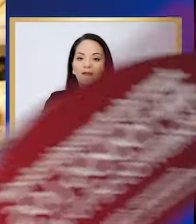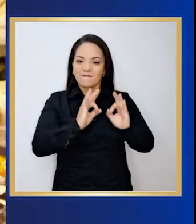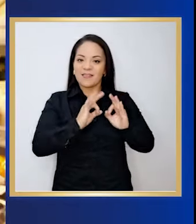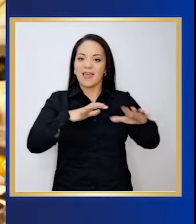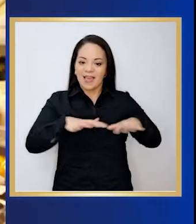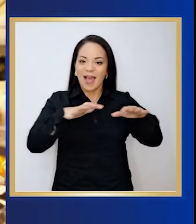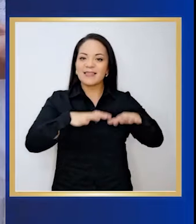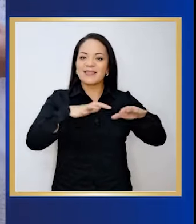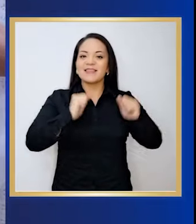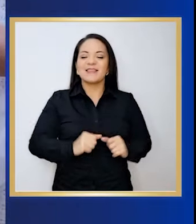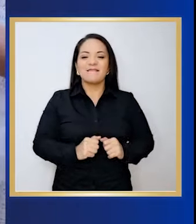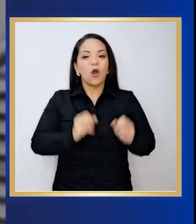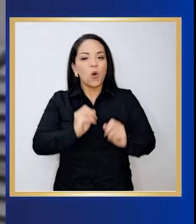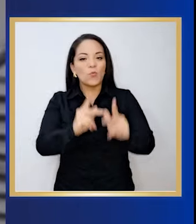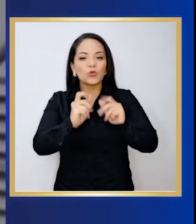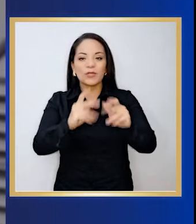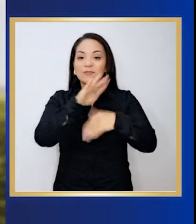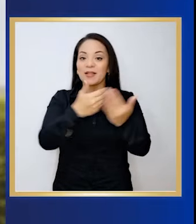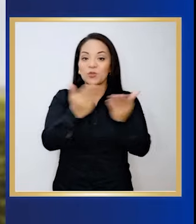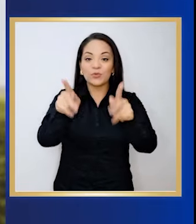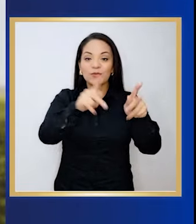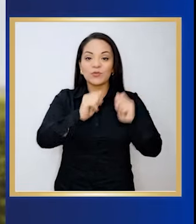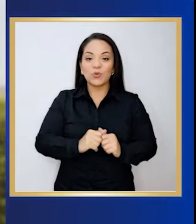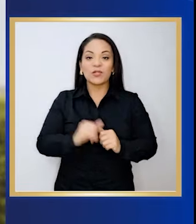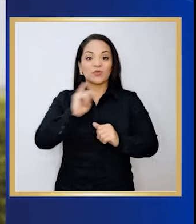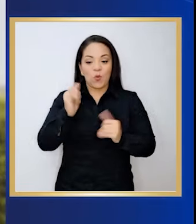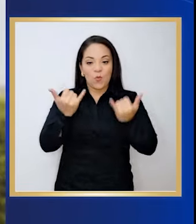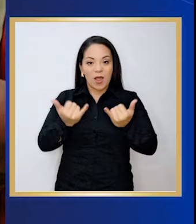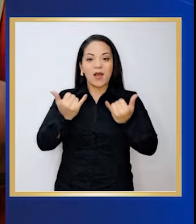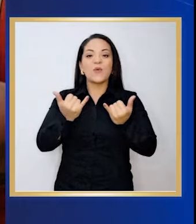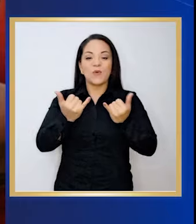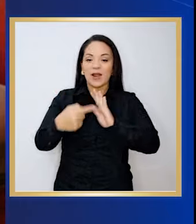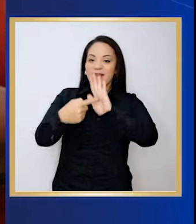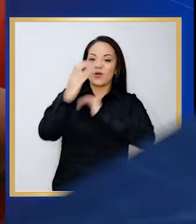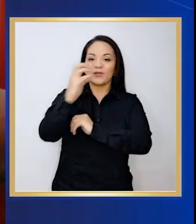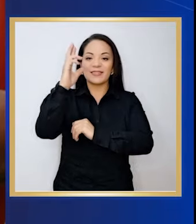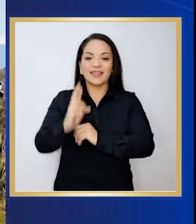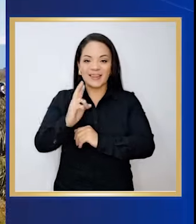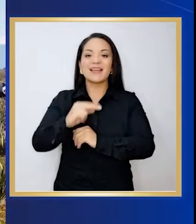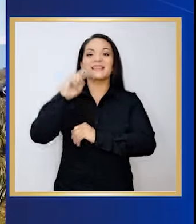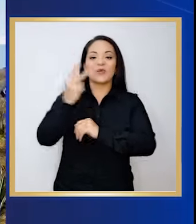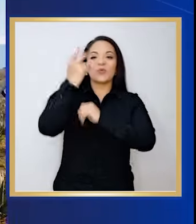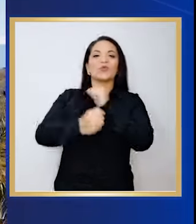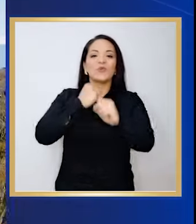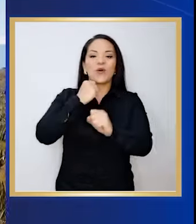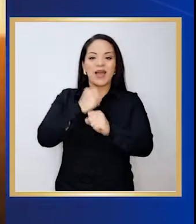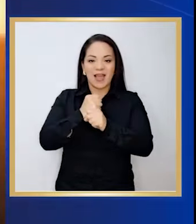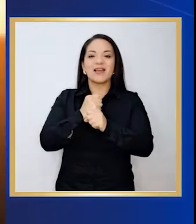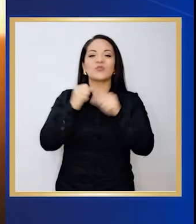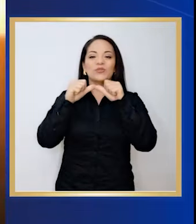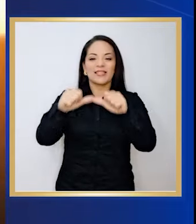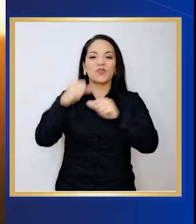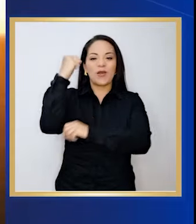economía vibrante, activa y con oportunidades para todos Como la que hoy resalta Costa Rica por segundo